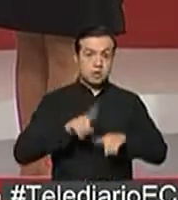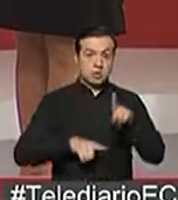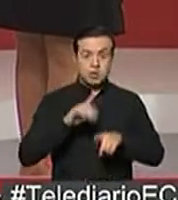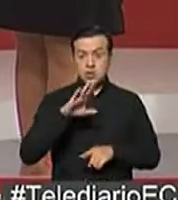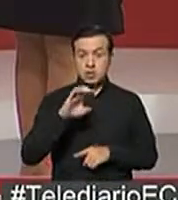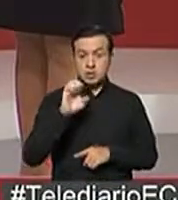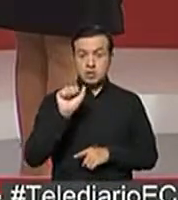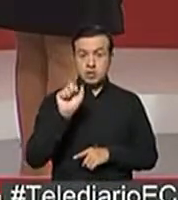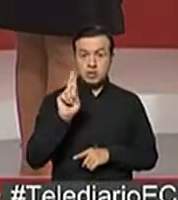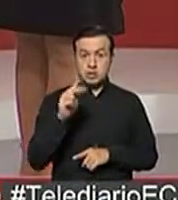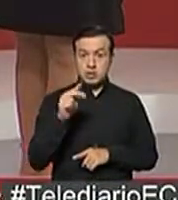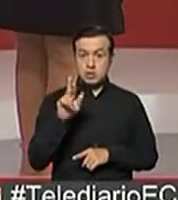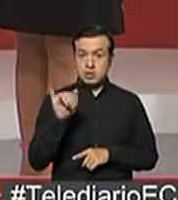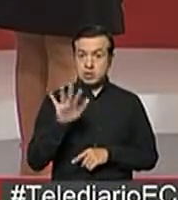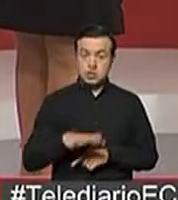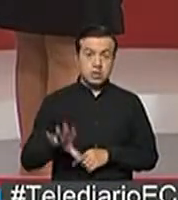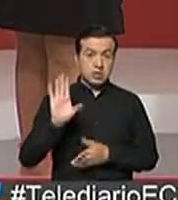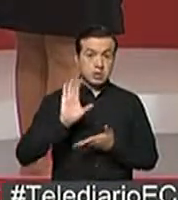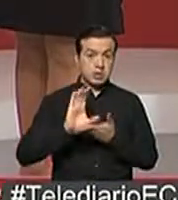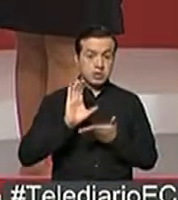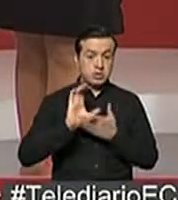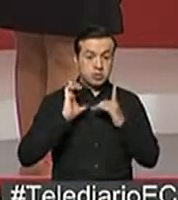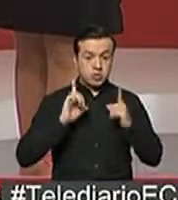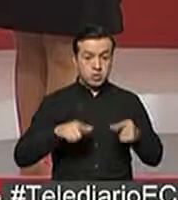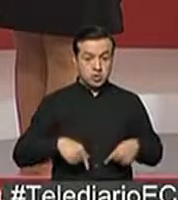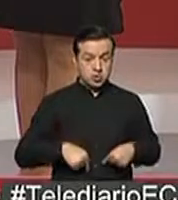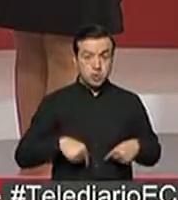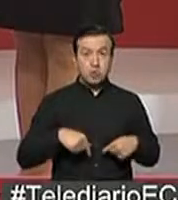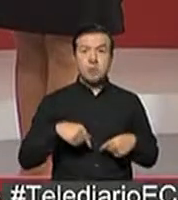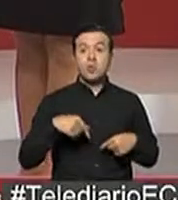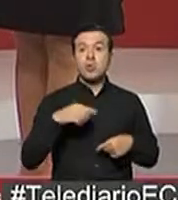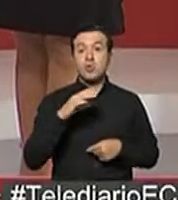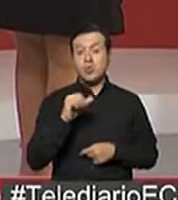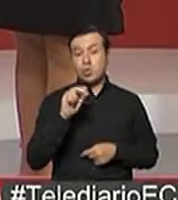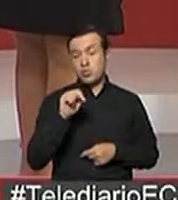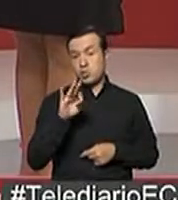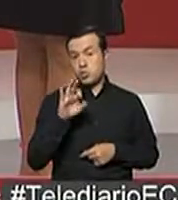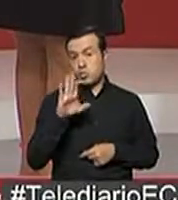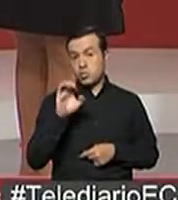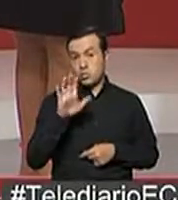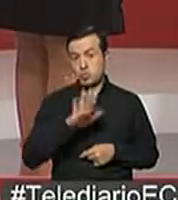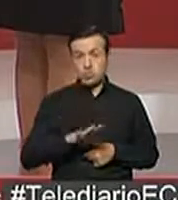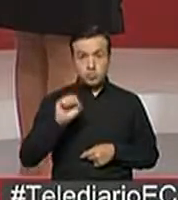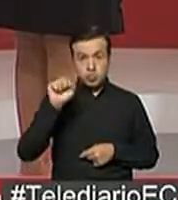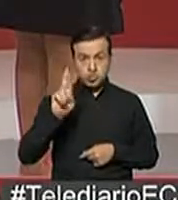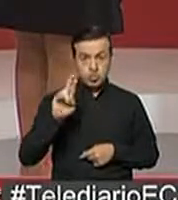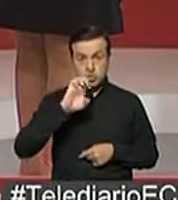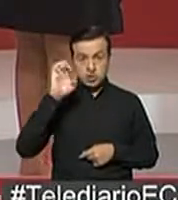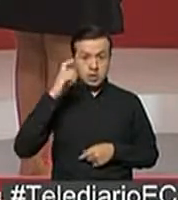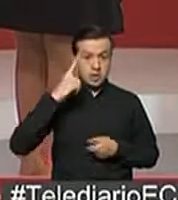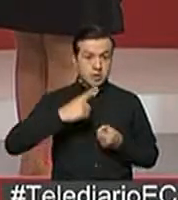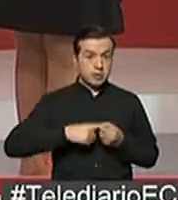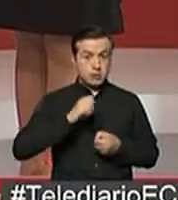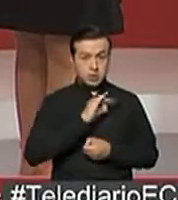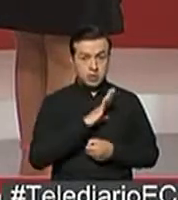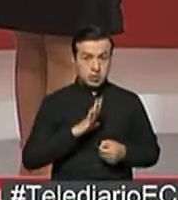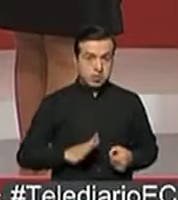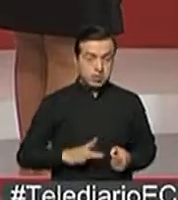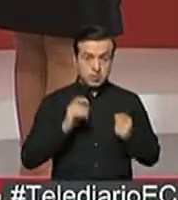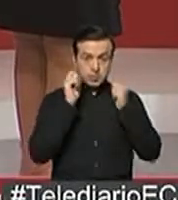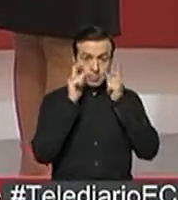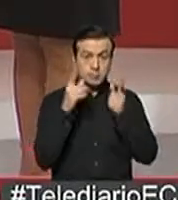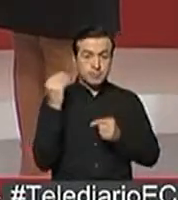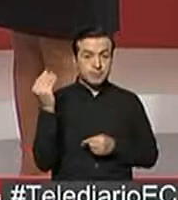César García, quien se encuentra en el Centro de Salud de Conocoto, ubicado al sureste de Quito, y nos contará sobre la prevención de embarazos